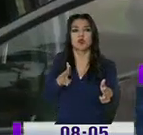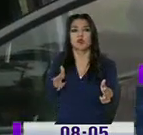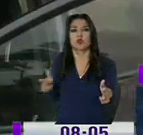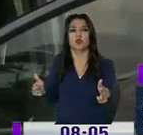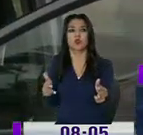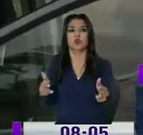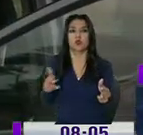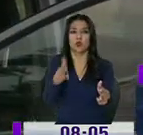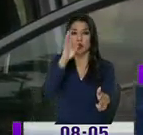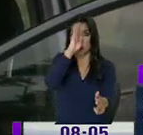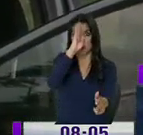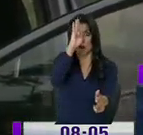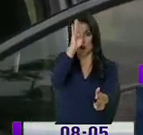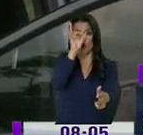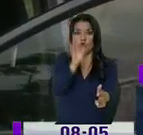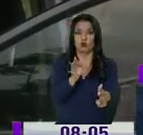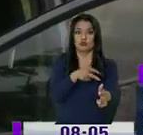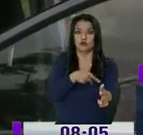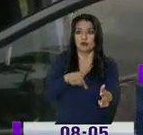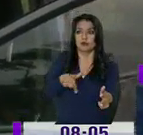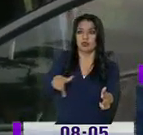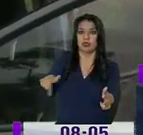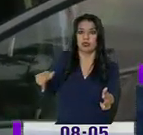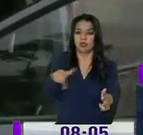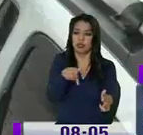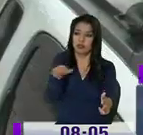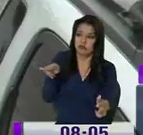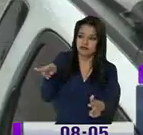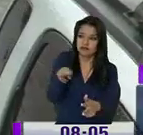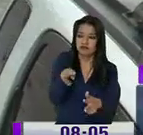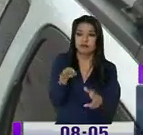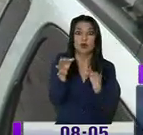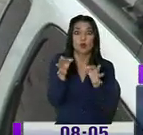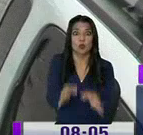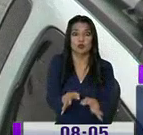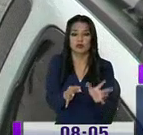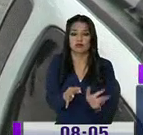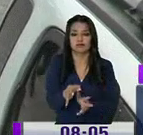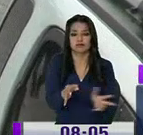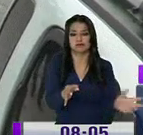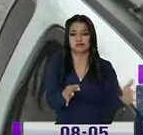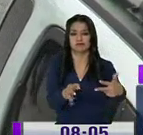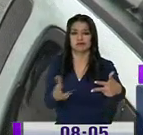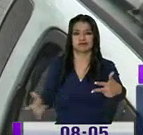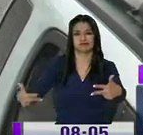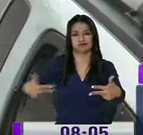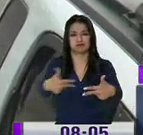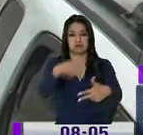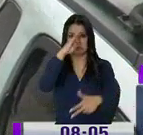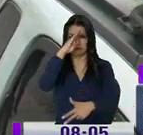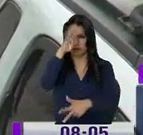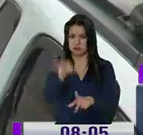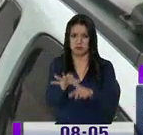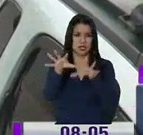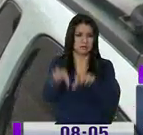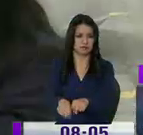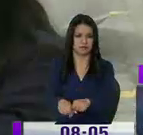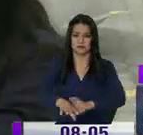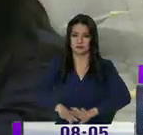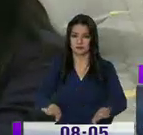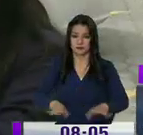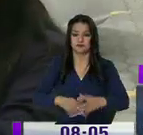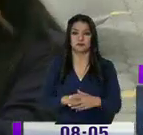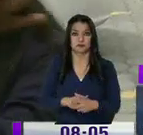policías jugaron en la cancha de los supuestos espías. Cuando menos se lo imaginaban, grupos tácticos les bloquearon el paso.